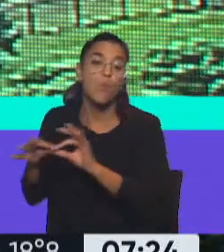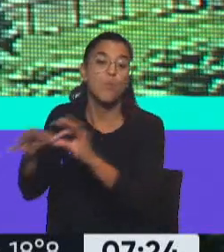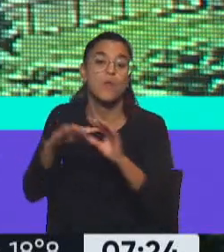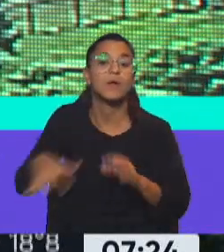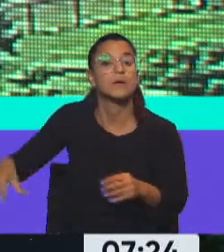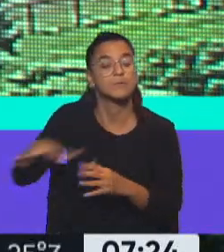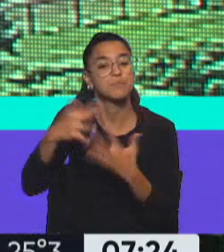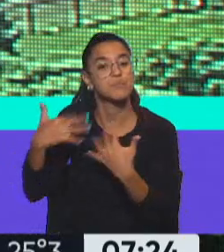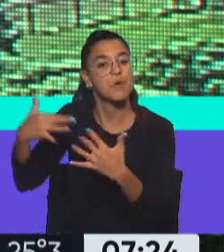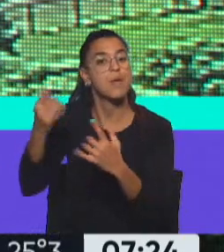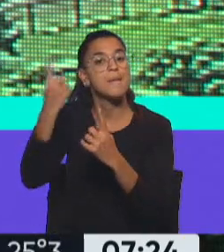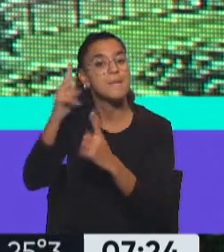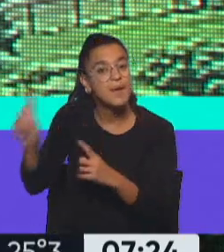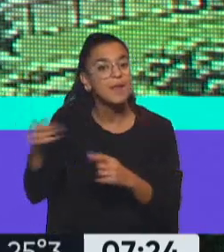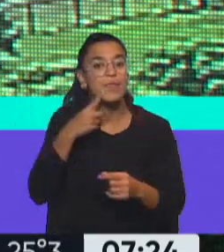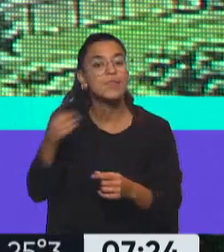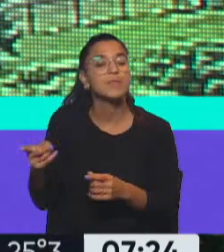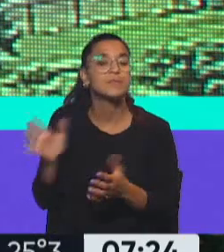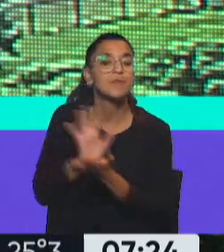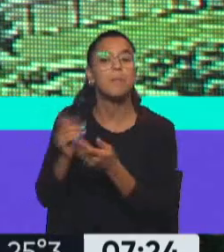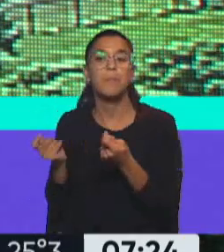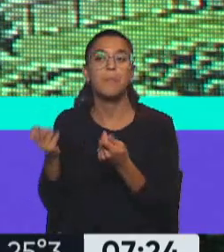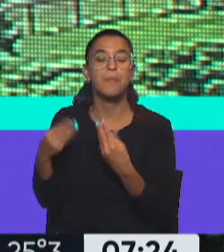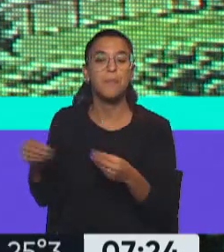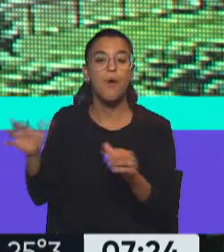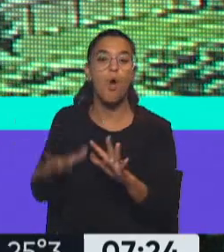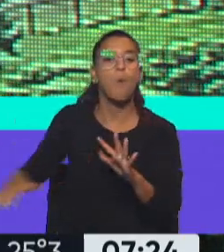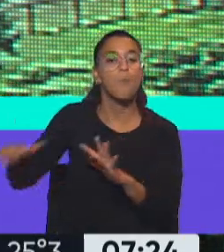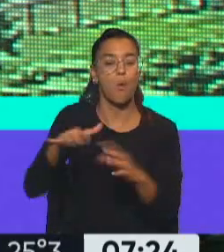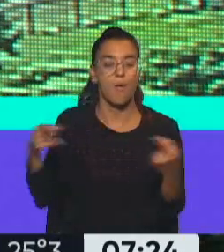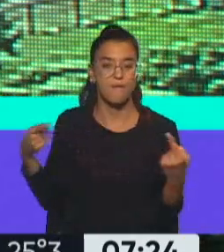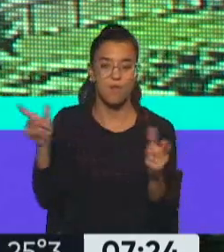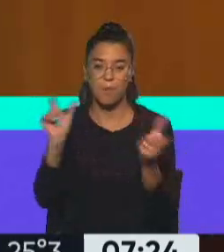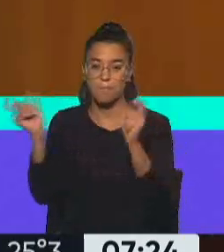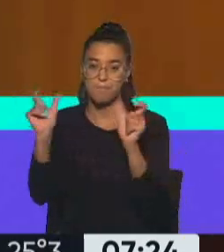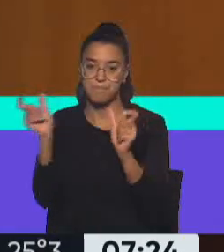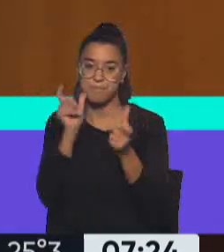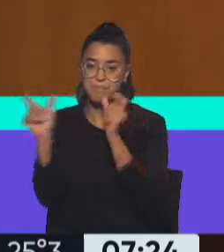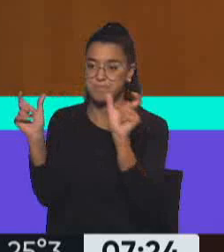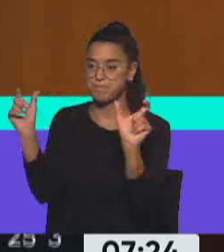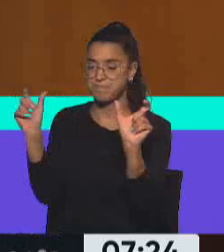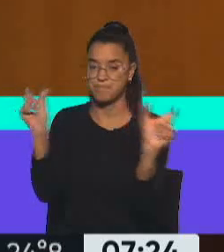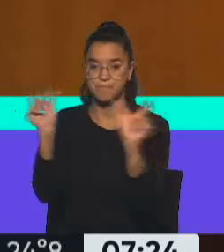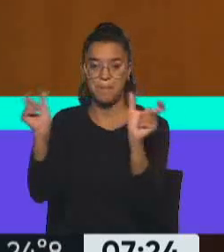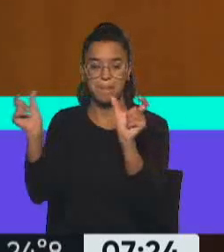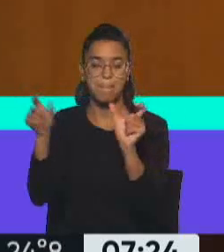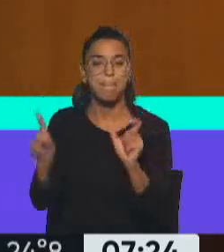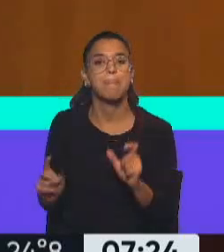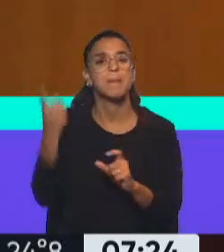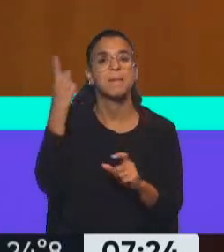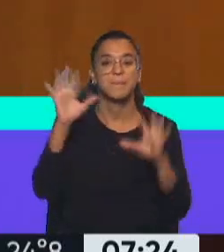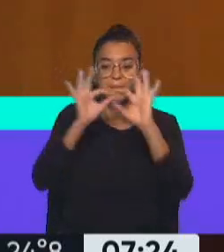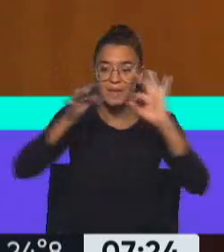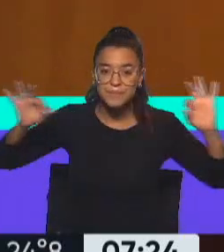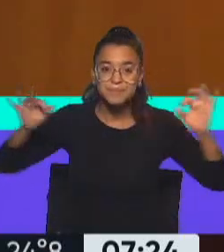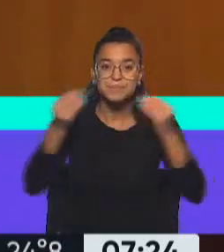campo popular, pero se pregunta, ¿moderación o pueblo? Una dicotomía, ¿no?, planteada desde el primer renglón de